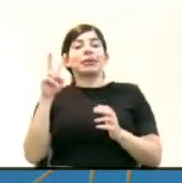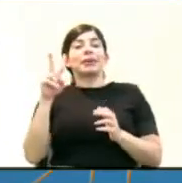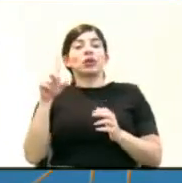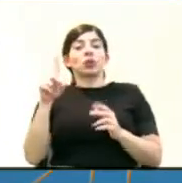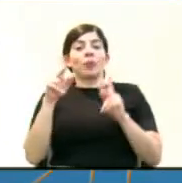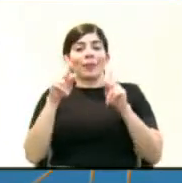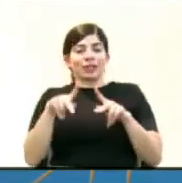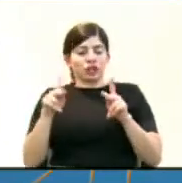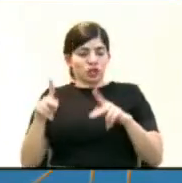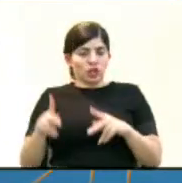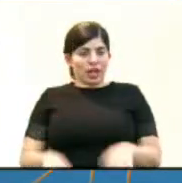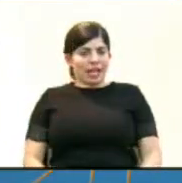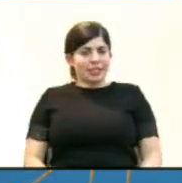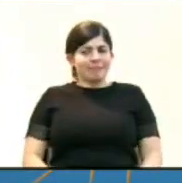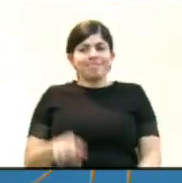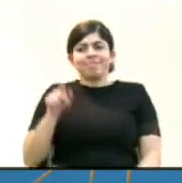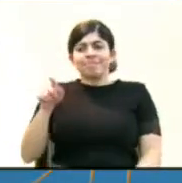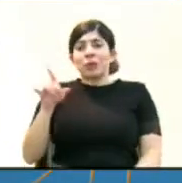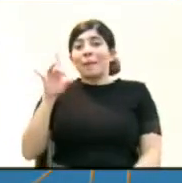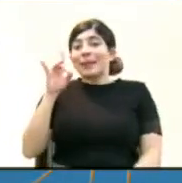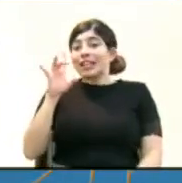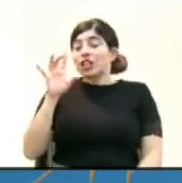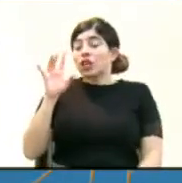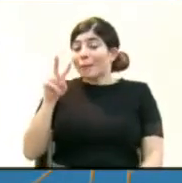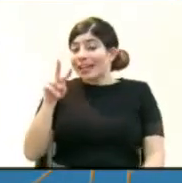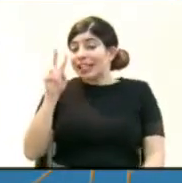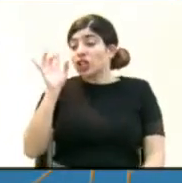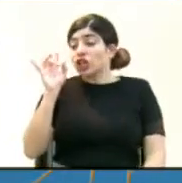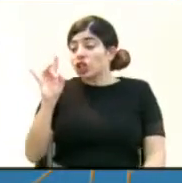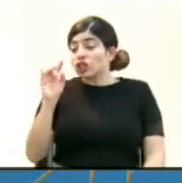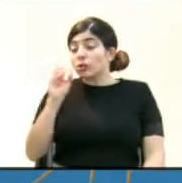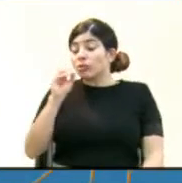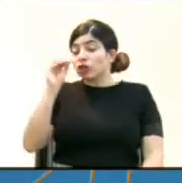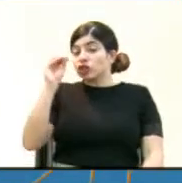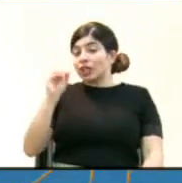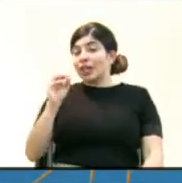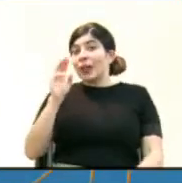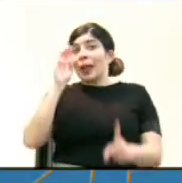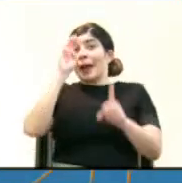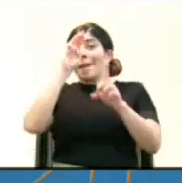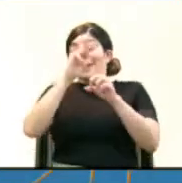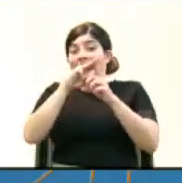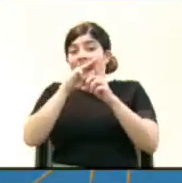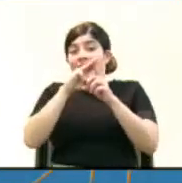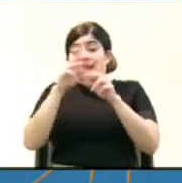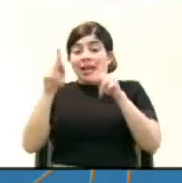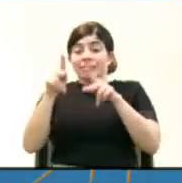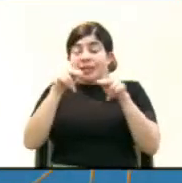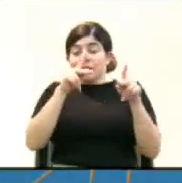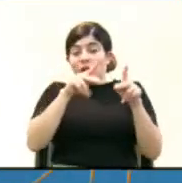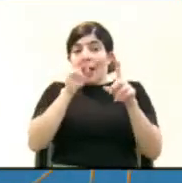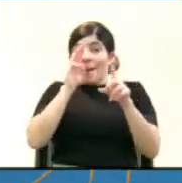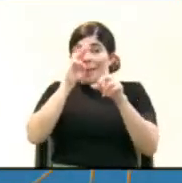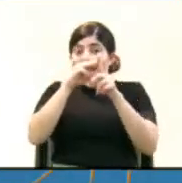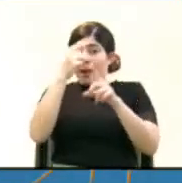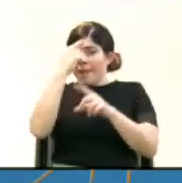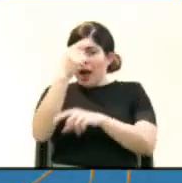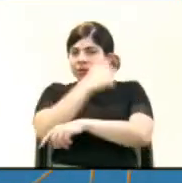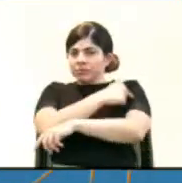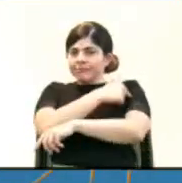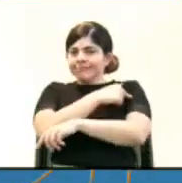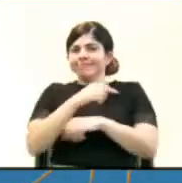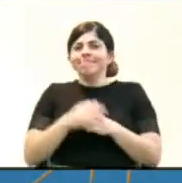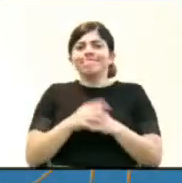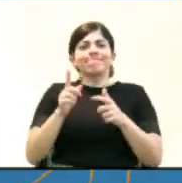1.215.321 personas, que es el 28% de la meta, de la población meta a vacunar.